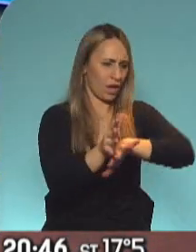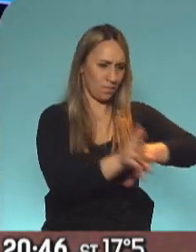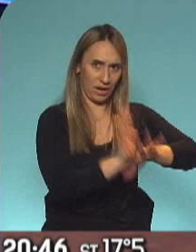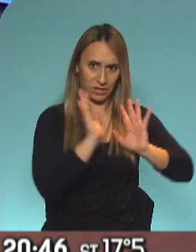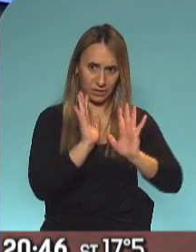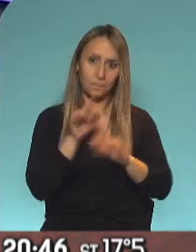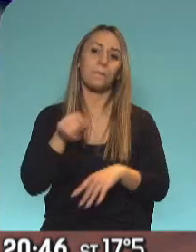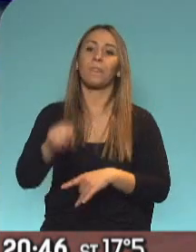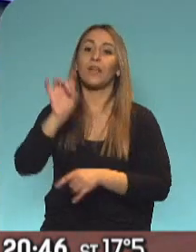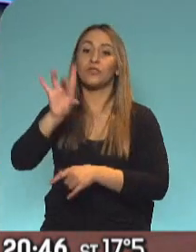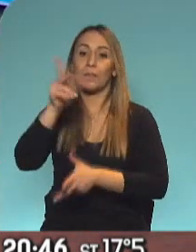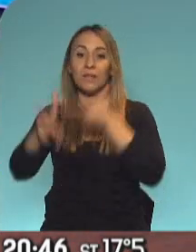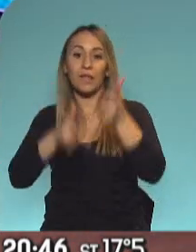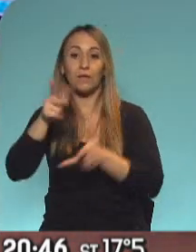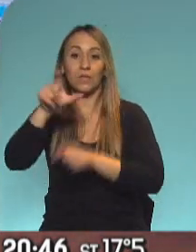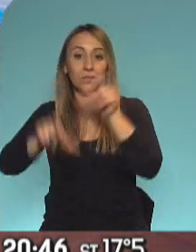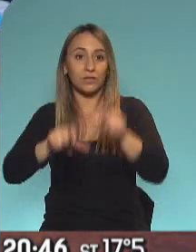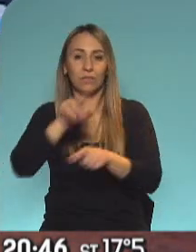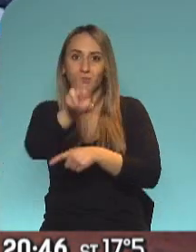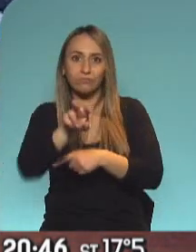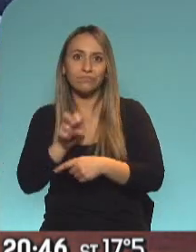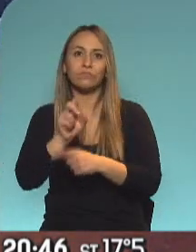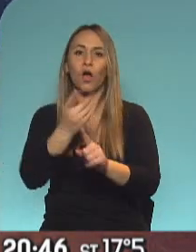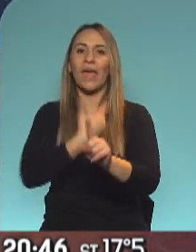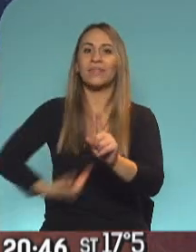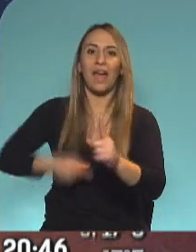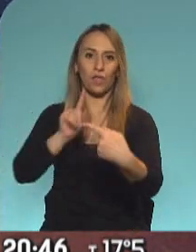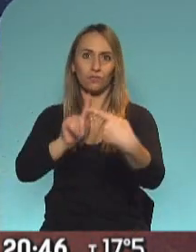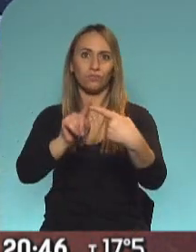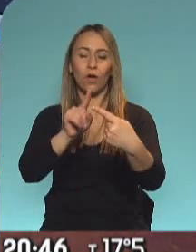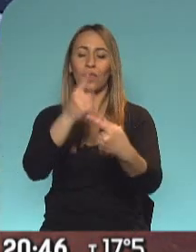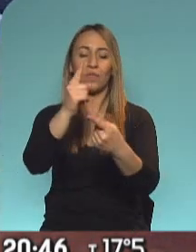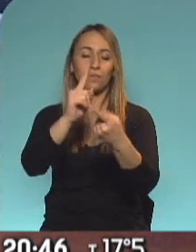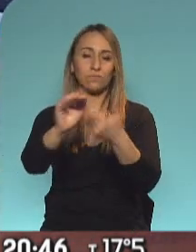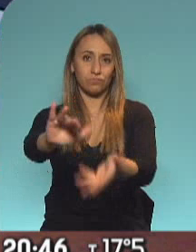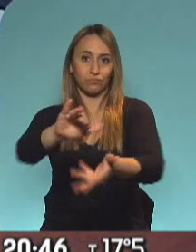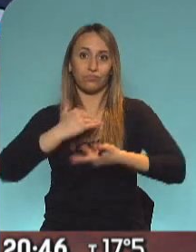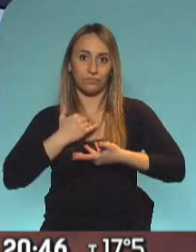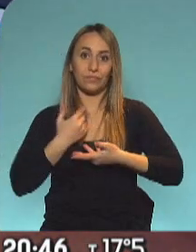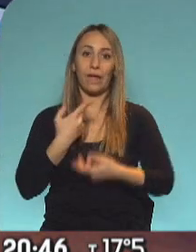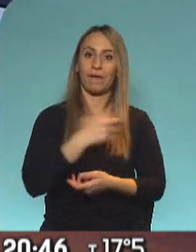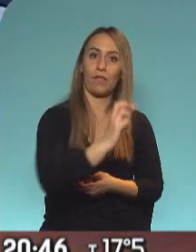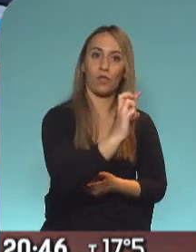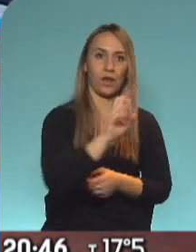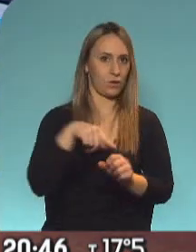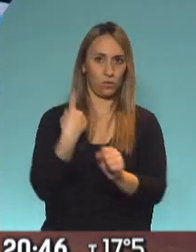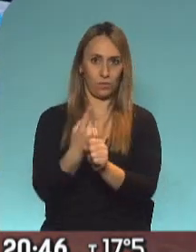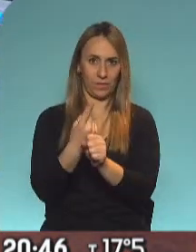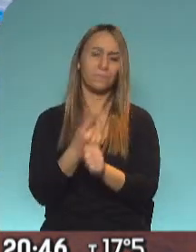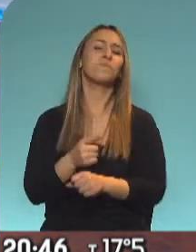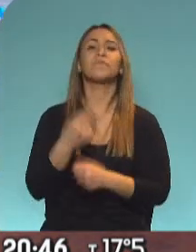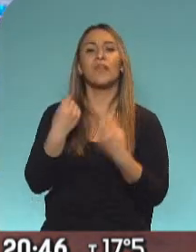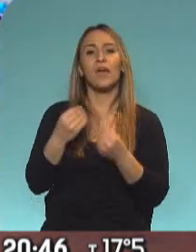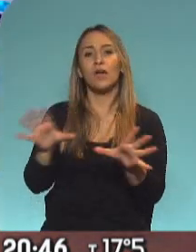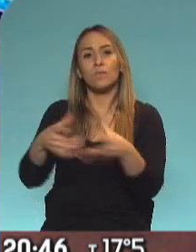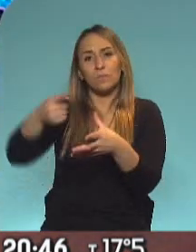hablando únicamente de quienes cobran beneficio directo con el Estado, no pueden comprar dólares. ¿Qué pasa con los que recibieron un crédito a tasa